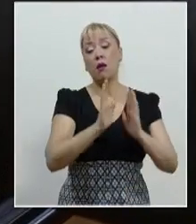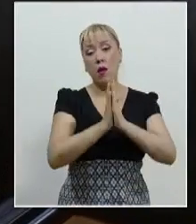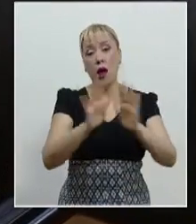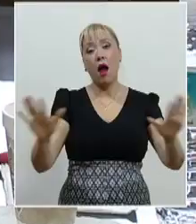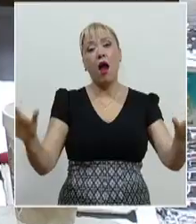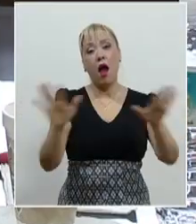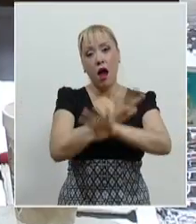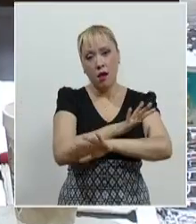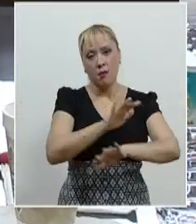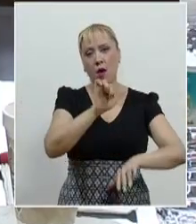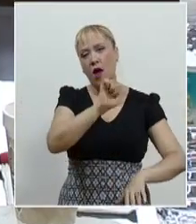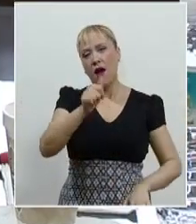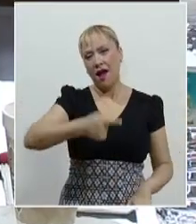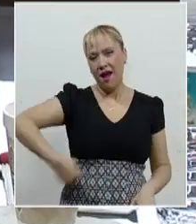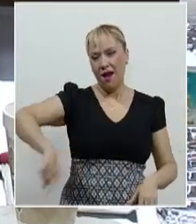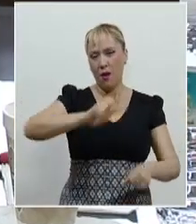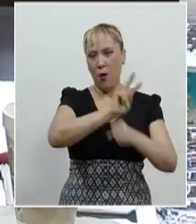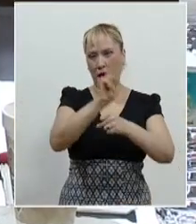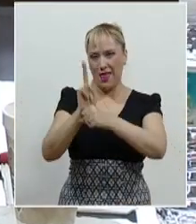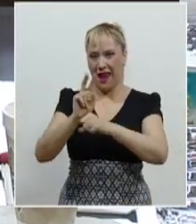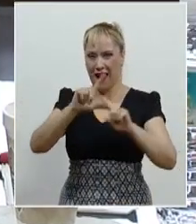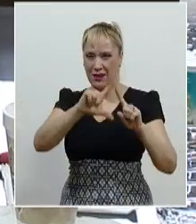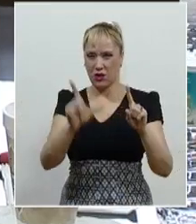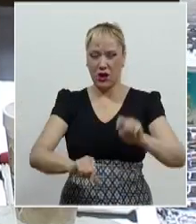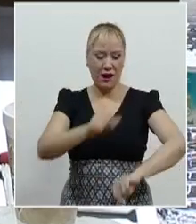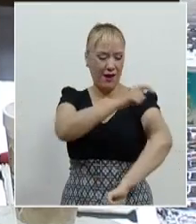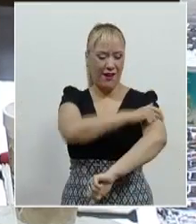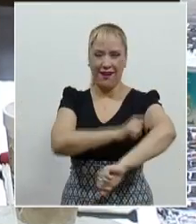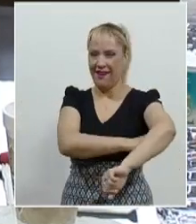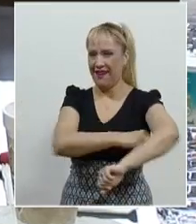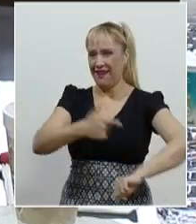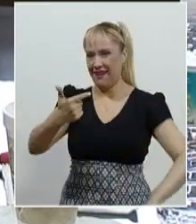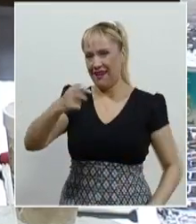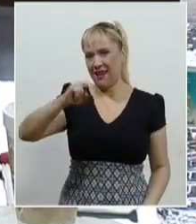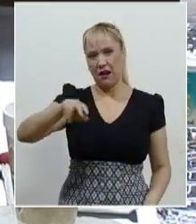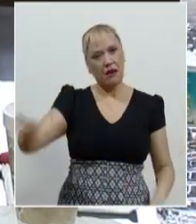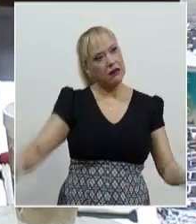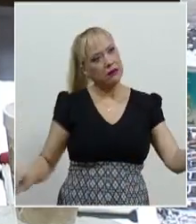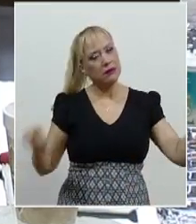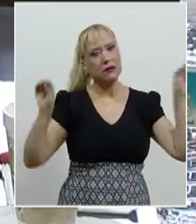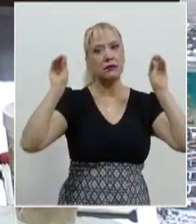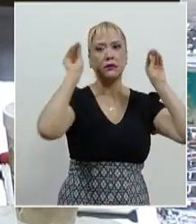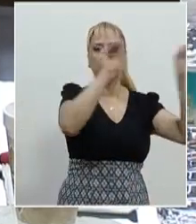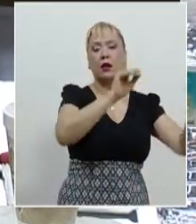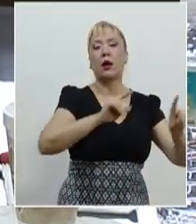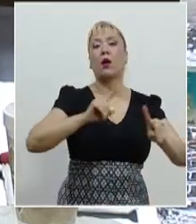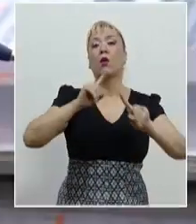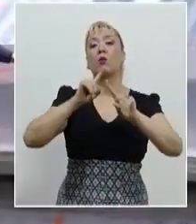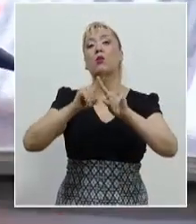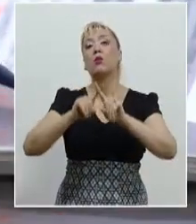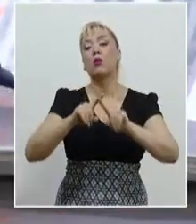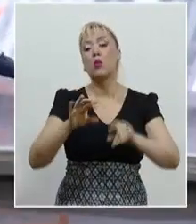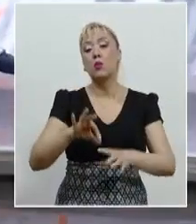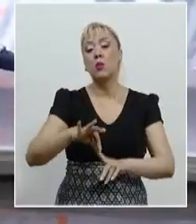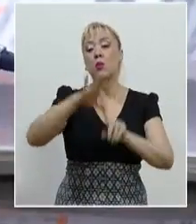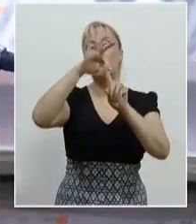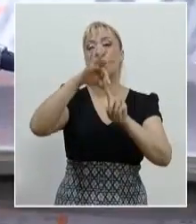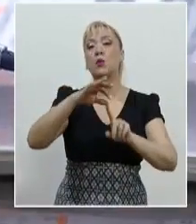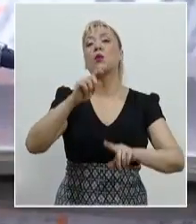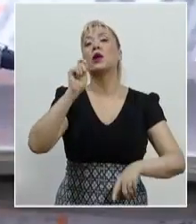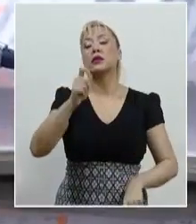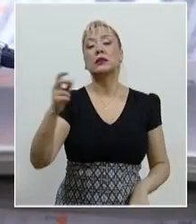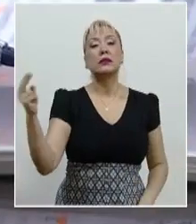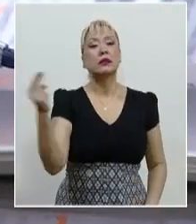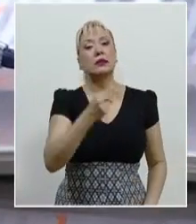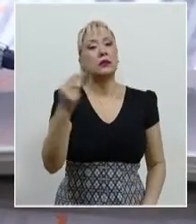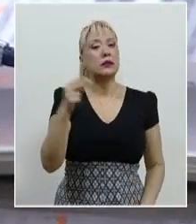adscripción de los integrantes de la Guardia Nacional, no basta con utilizar la frase "por necesidades del servicio", pues para